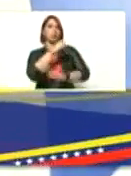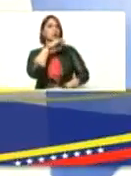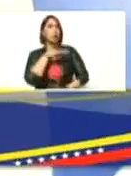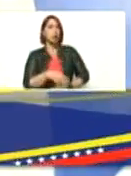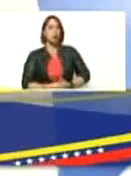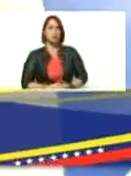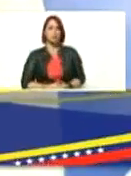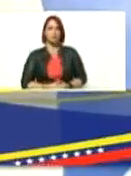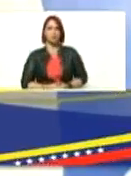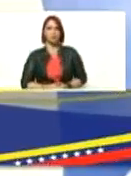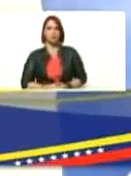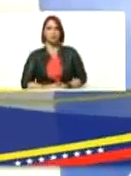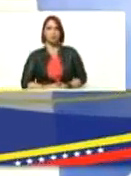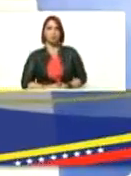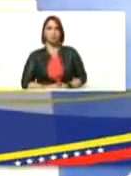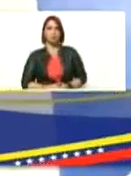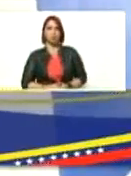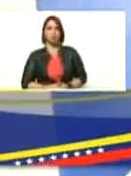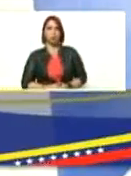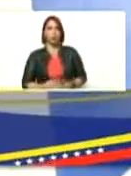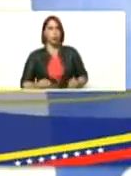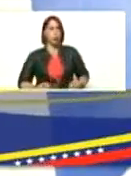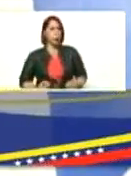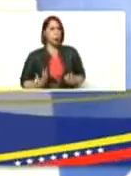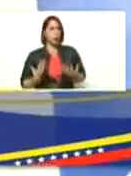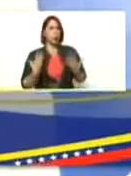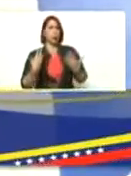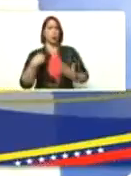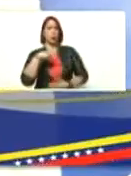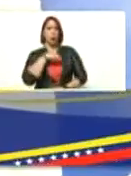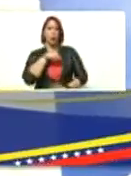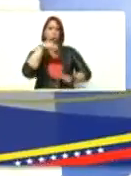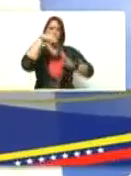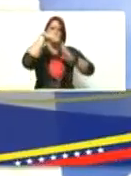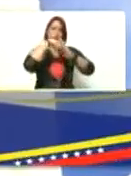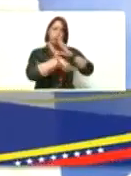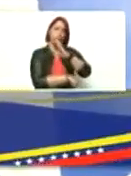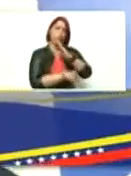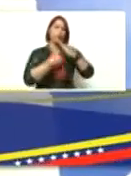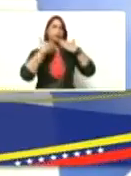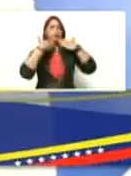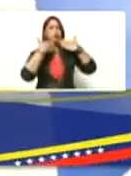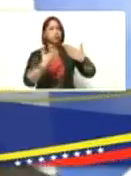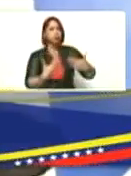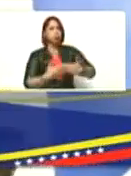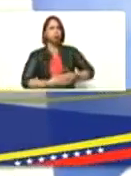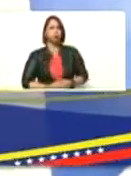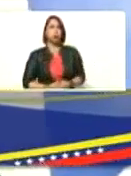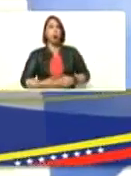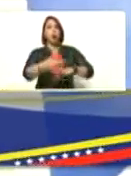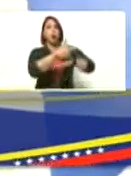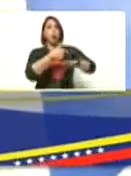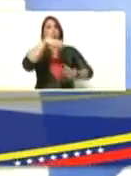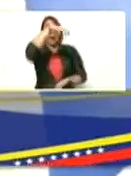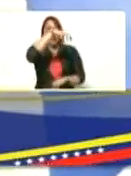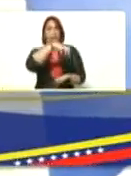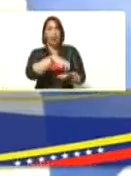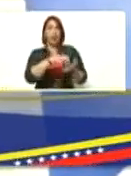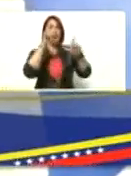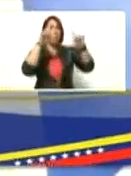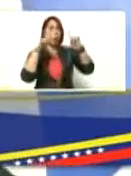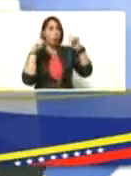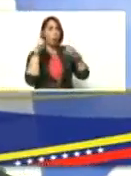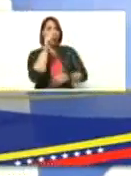Historia. Ante todo, expresamos nuestro profundo agradecimiento al gobernador del estado de La